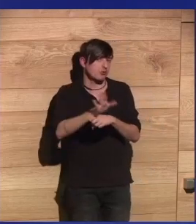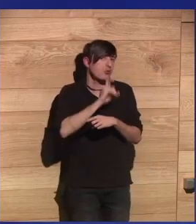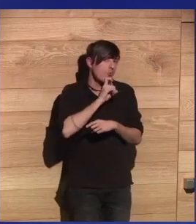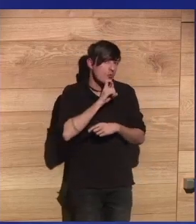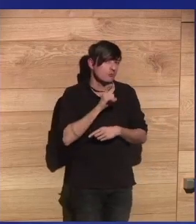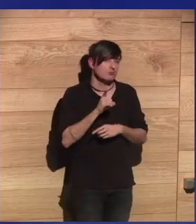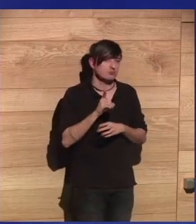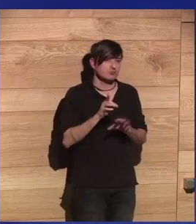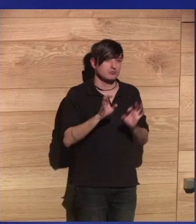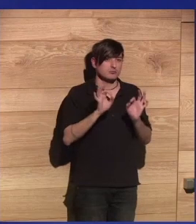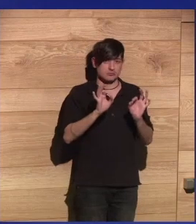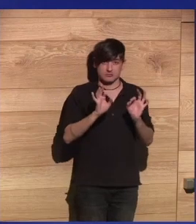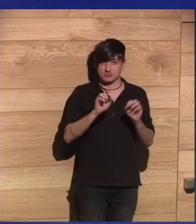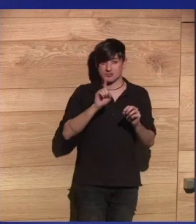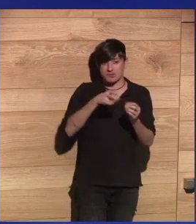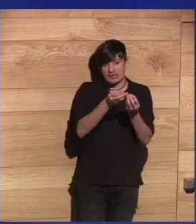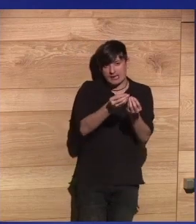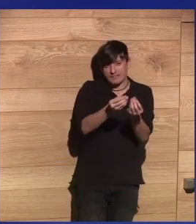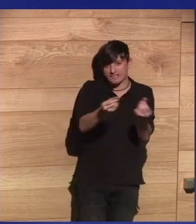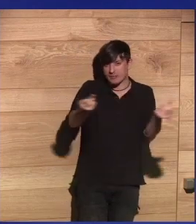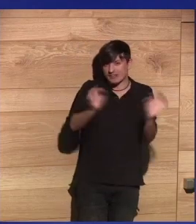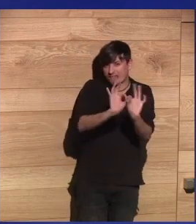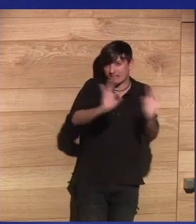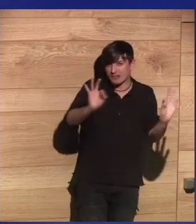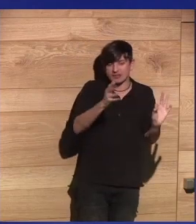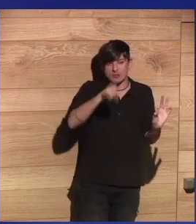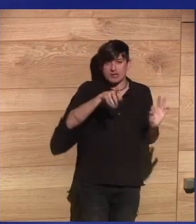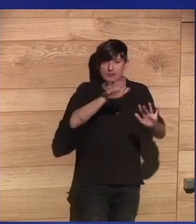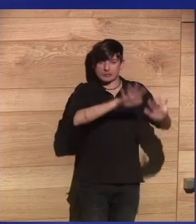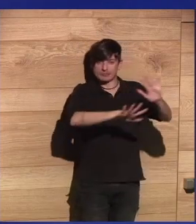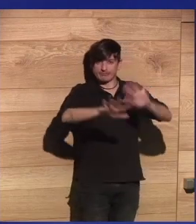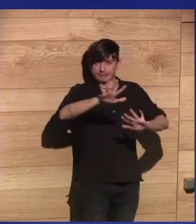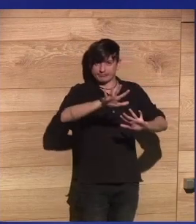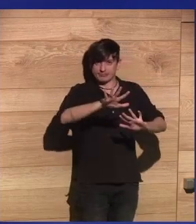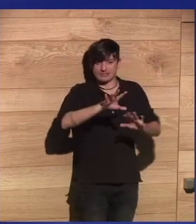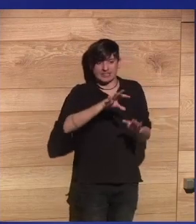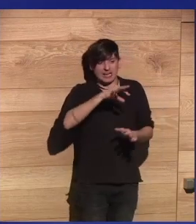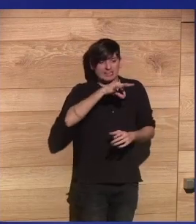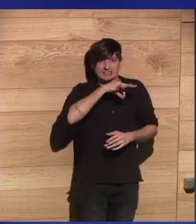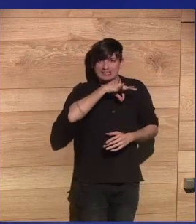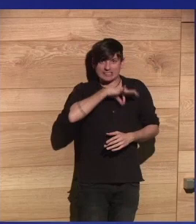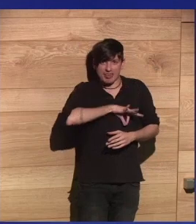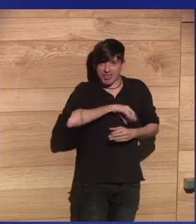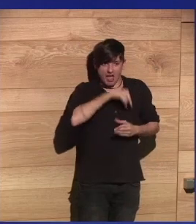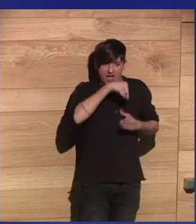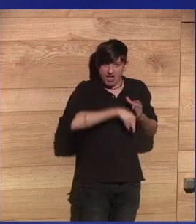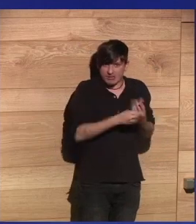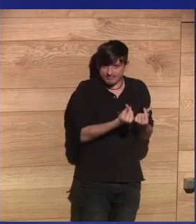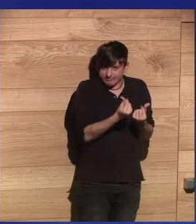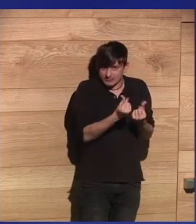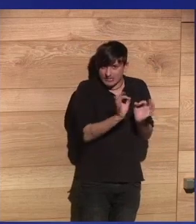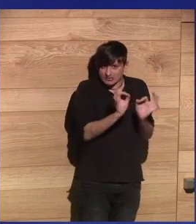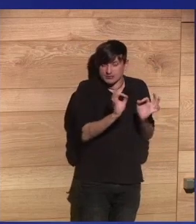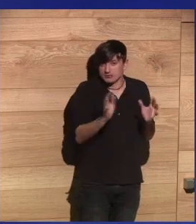sobre todo es refinamiento y es ambigüedad. Esta es la esencia, mucho más que